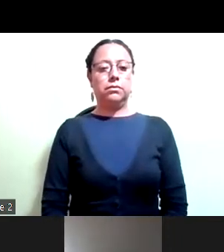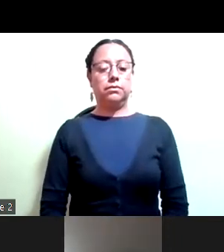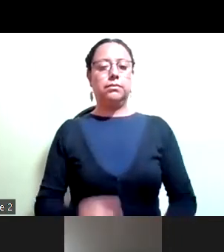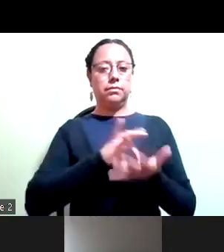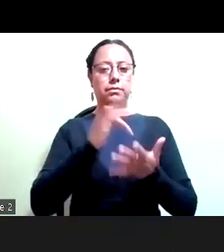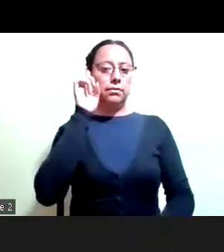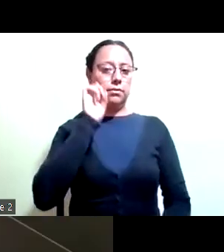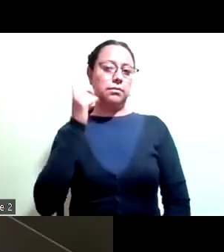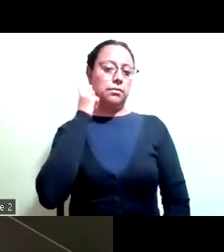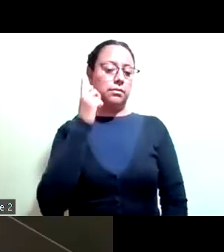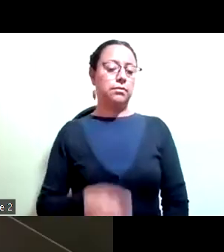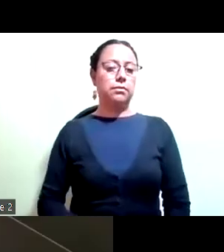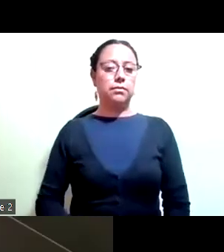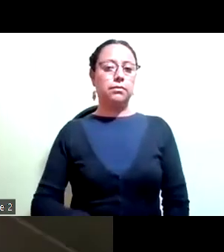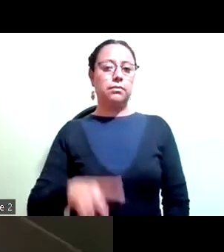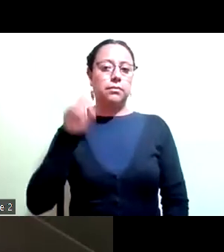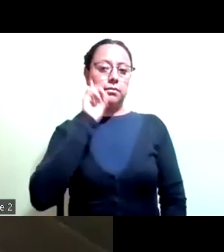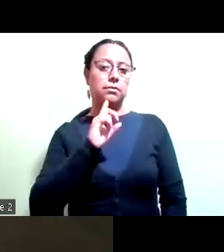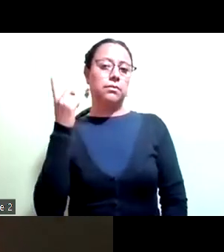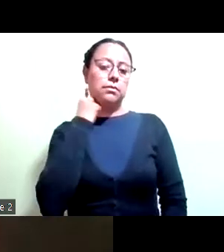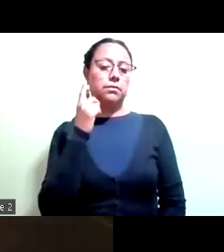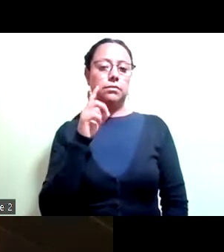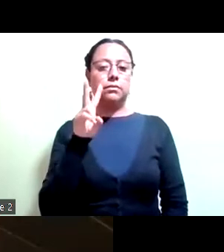diputada. Diputada Miriam Valeria Cruz Flores.